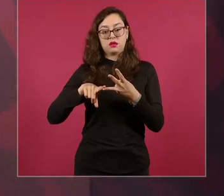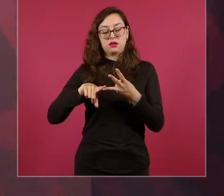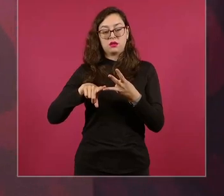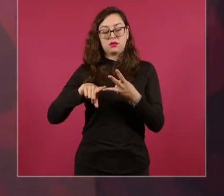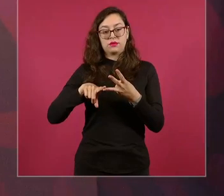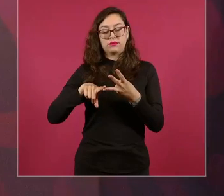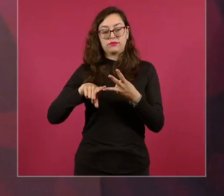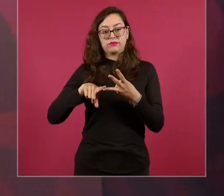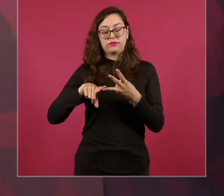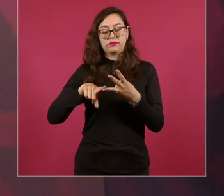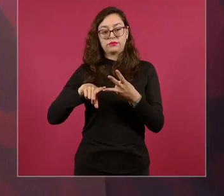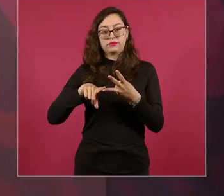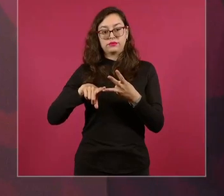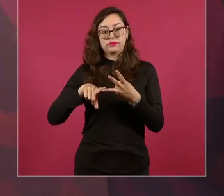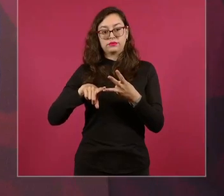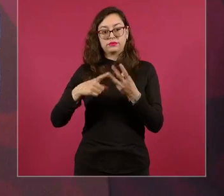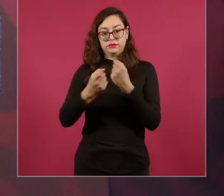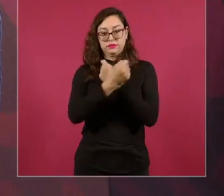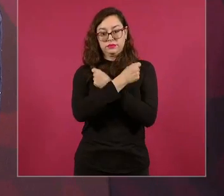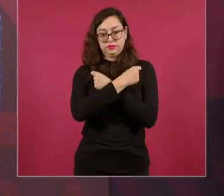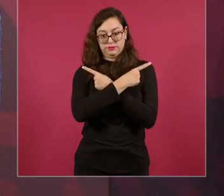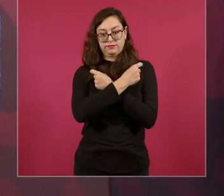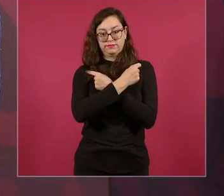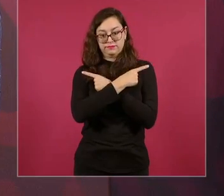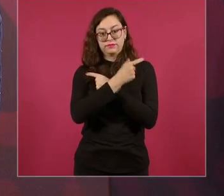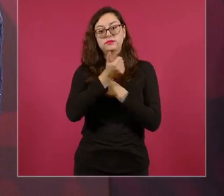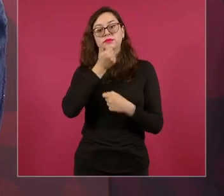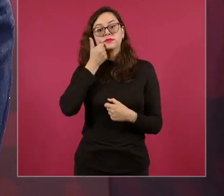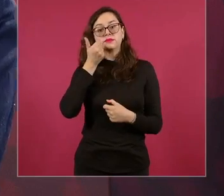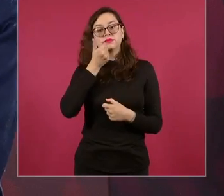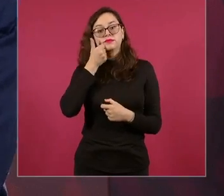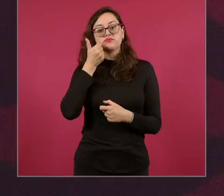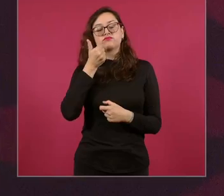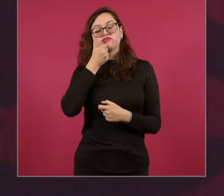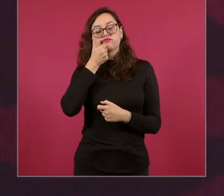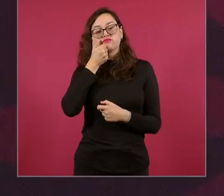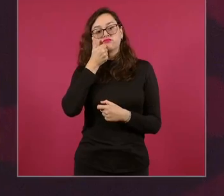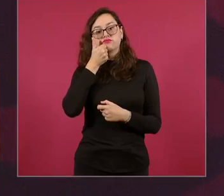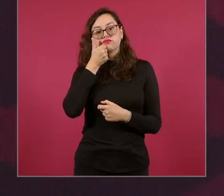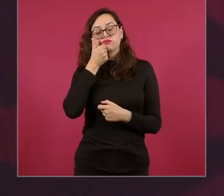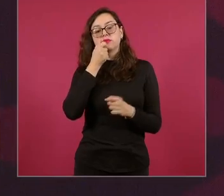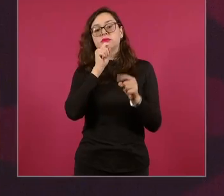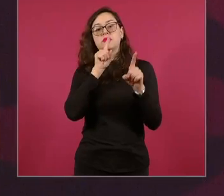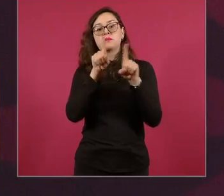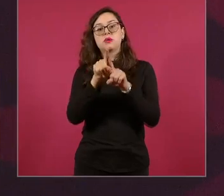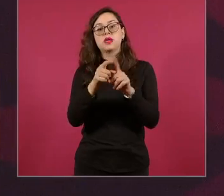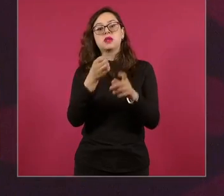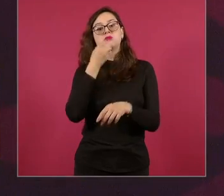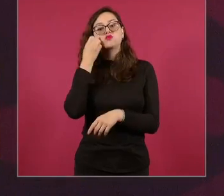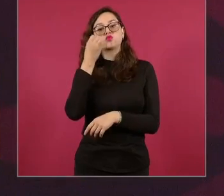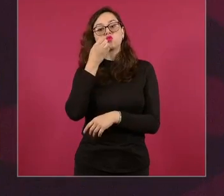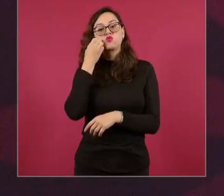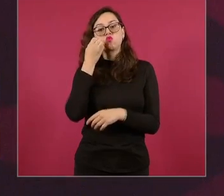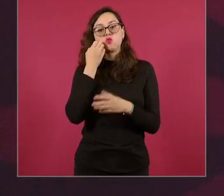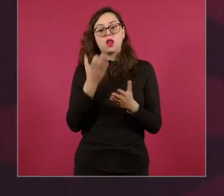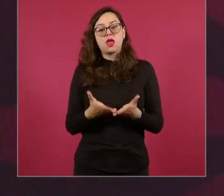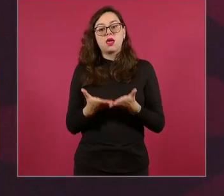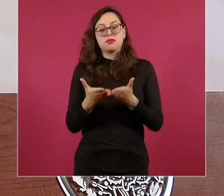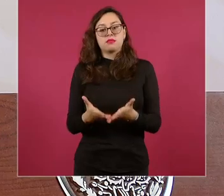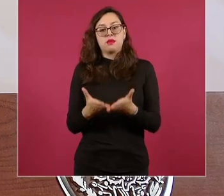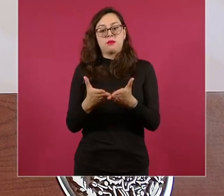del colegio militar y de la escuela naval cadetes